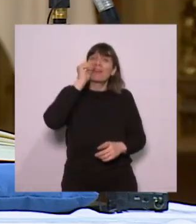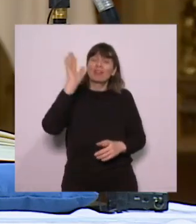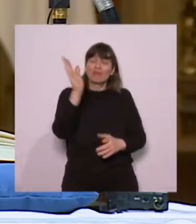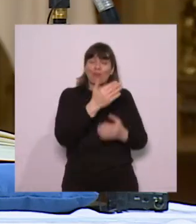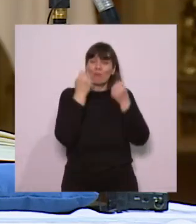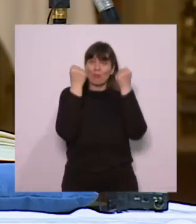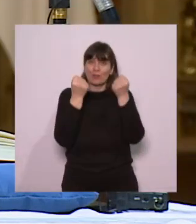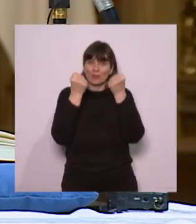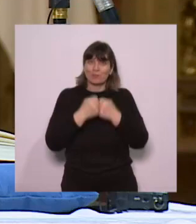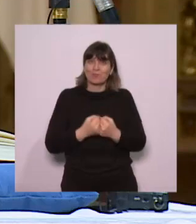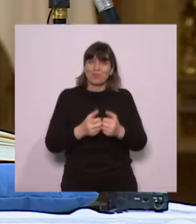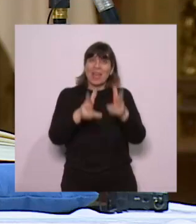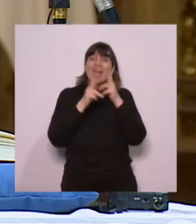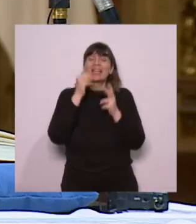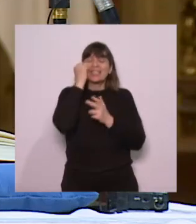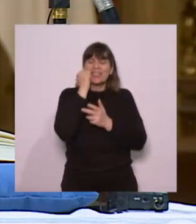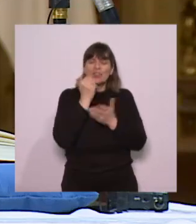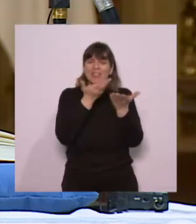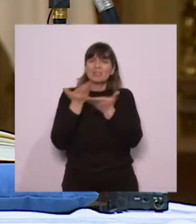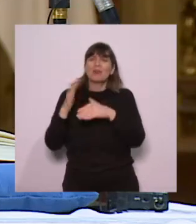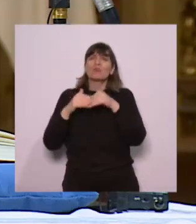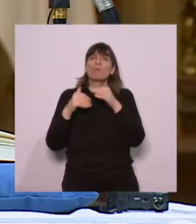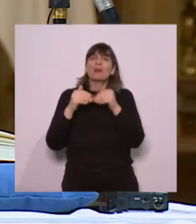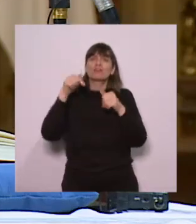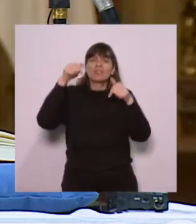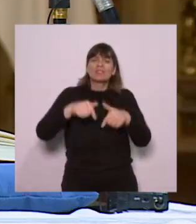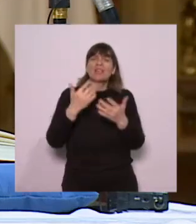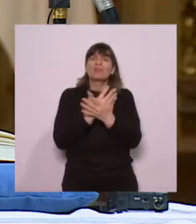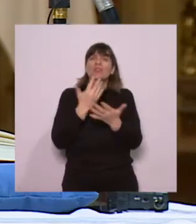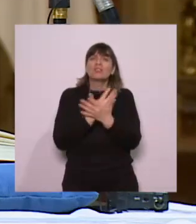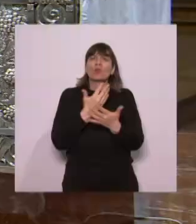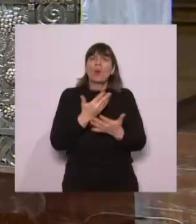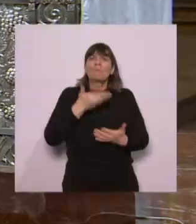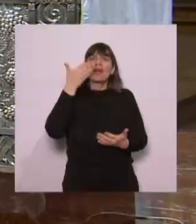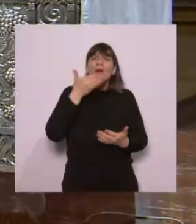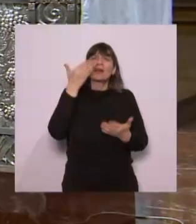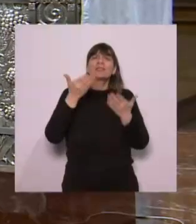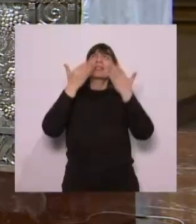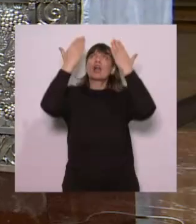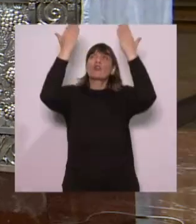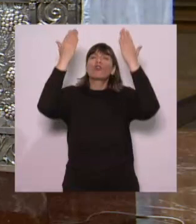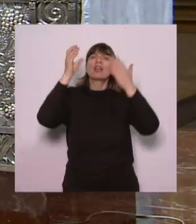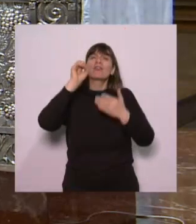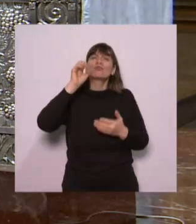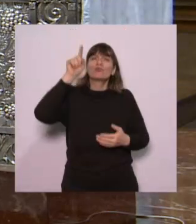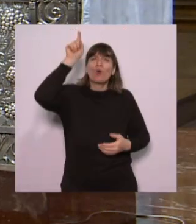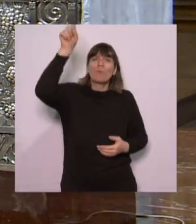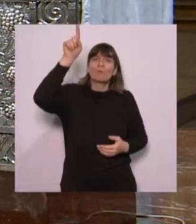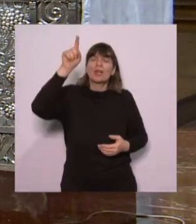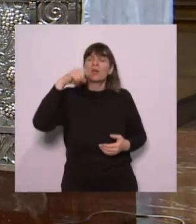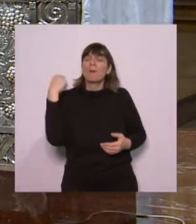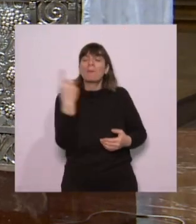Padre Todopoderoso. Que el Señor reciba de tus manos este sacrificio, alabanza y gloria de